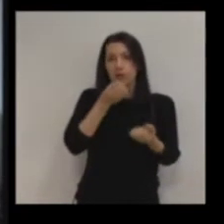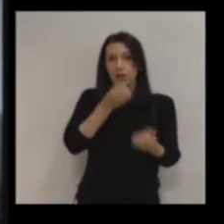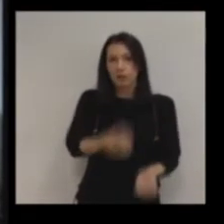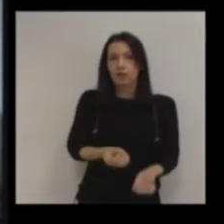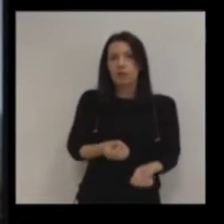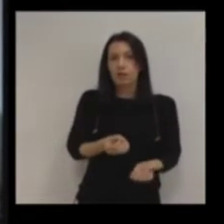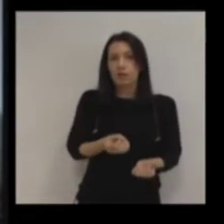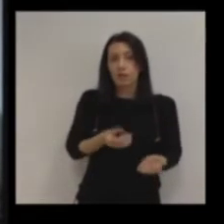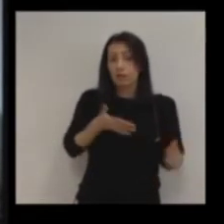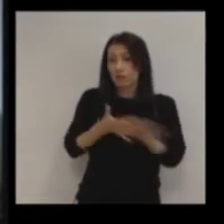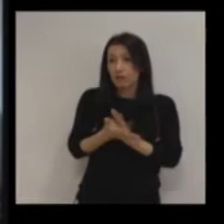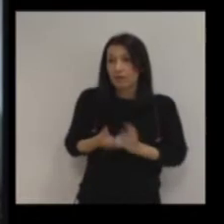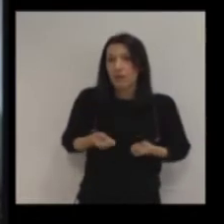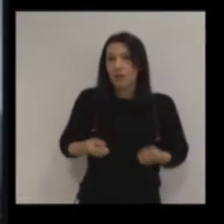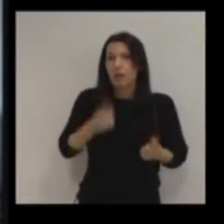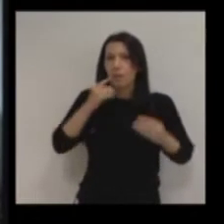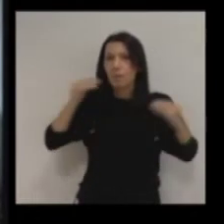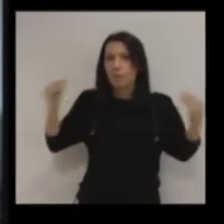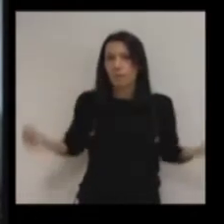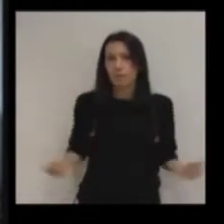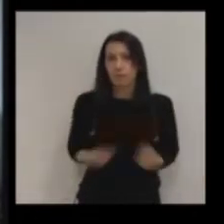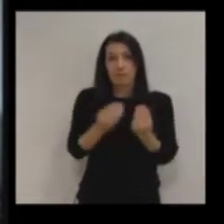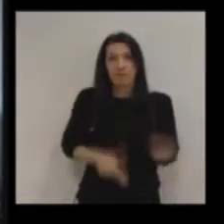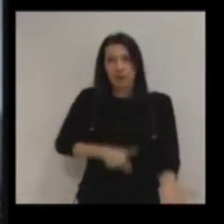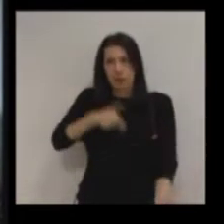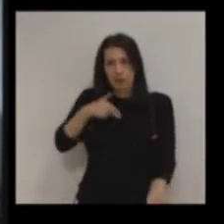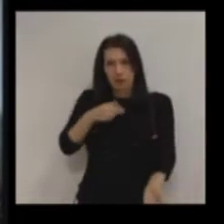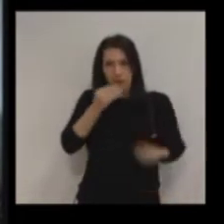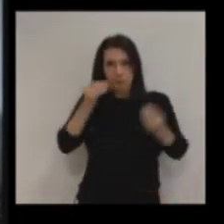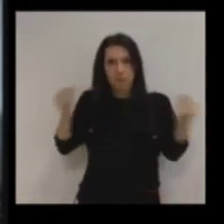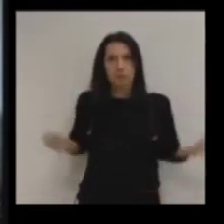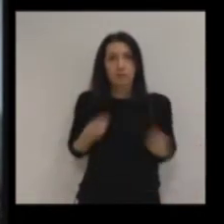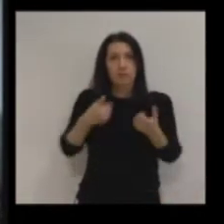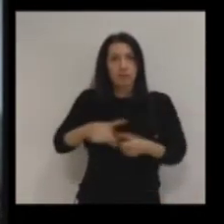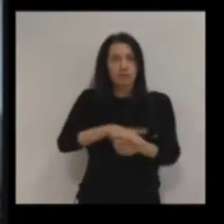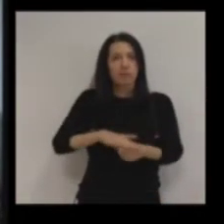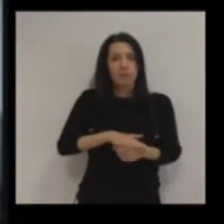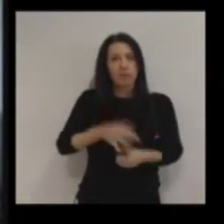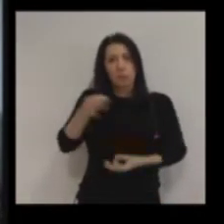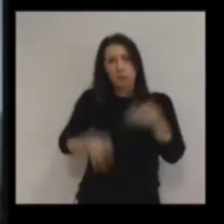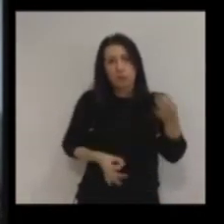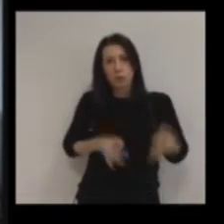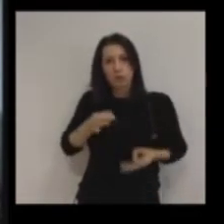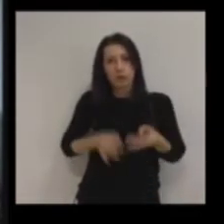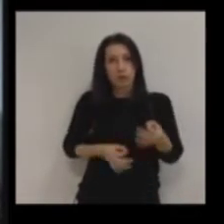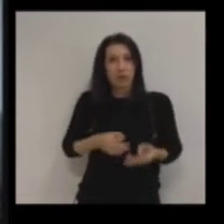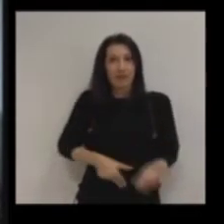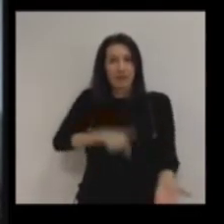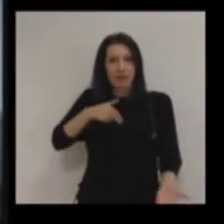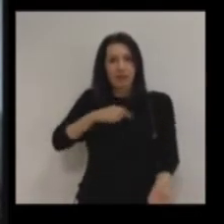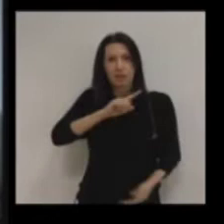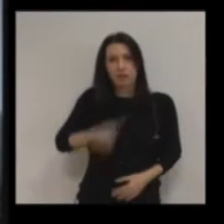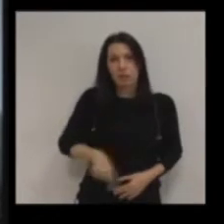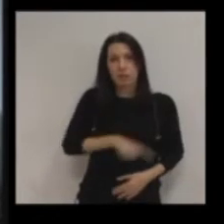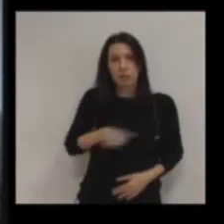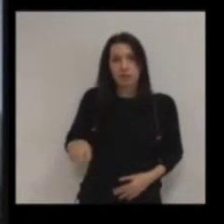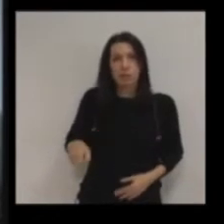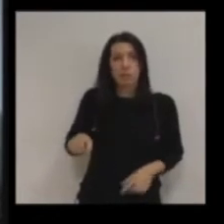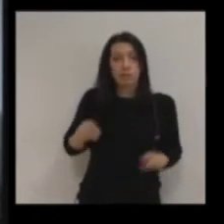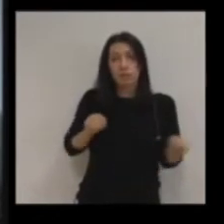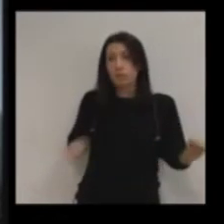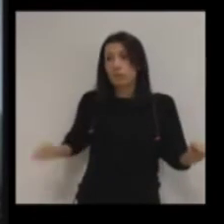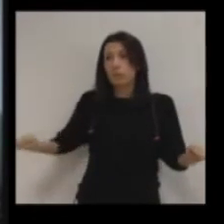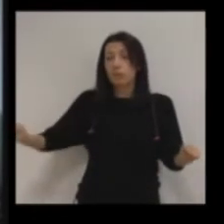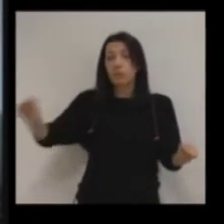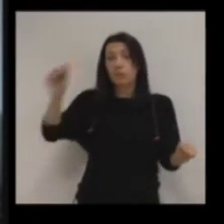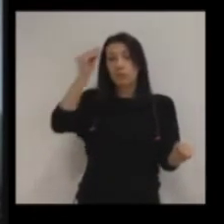han supuesto una mejora en general en el ámbito de la justicia, de manera general. Lo pensáis,